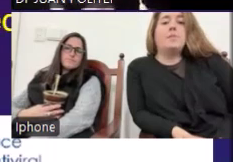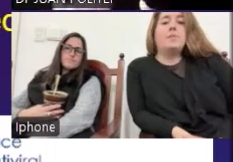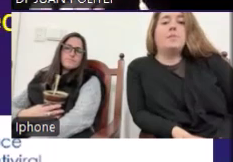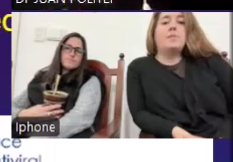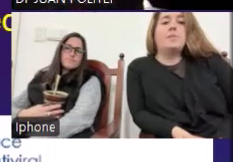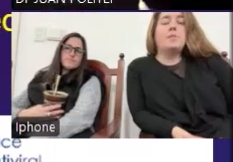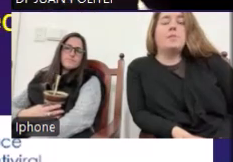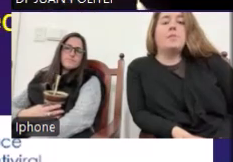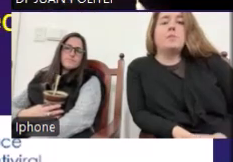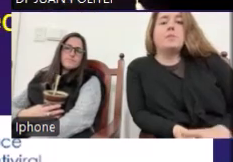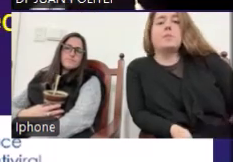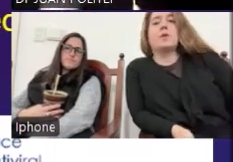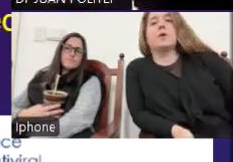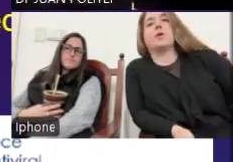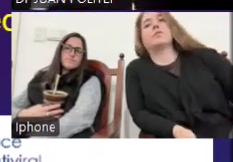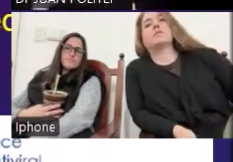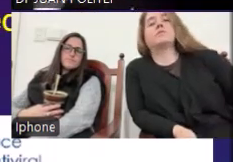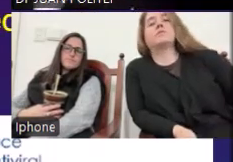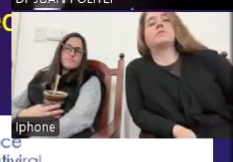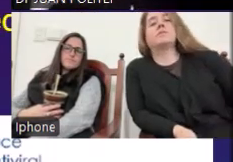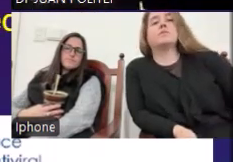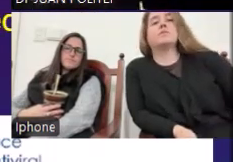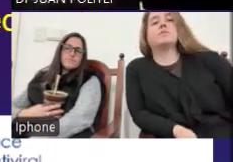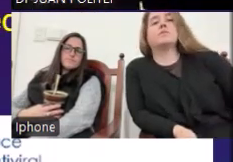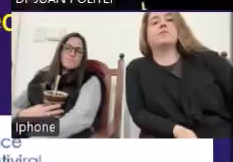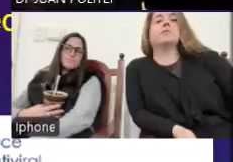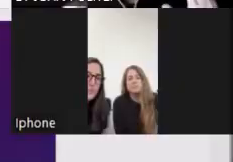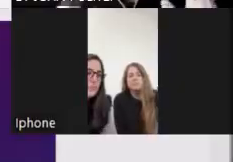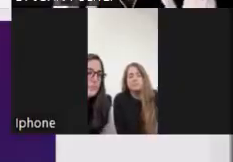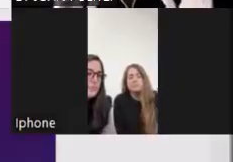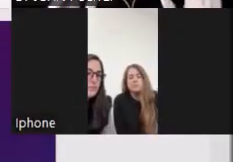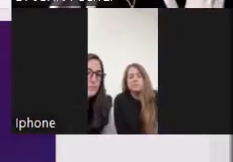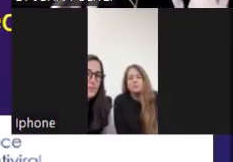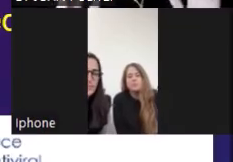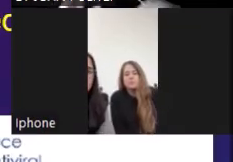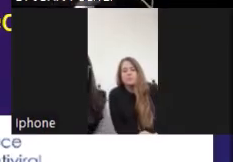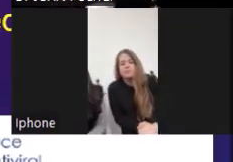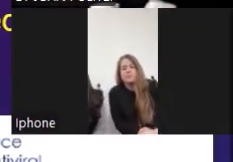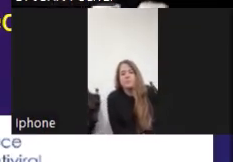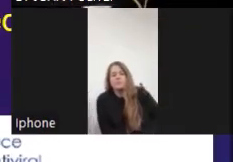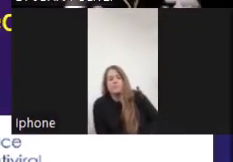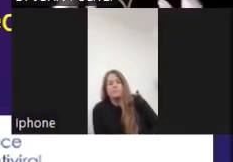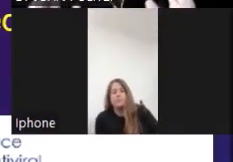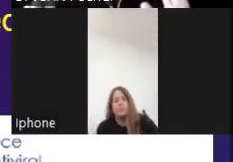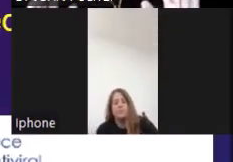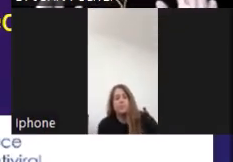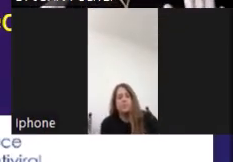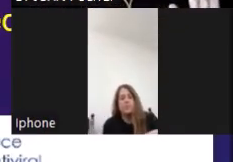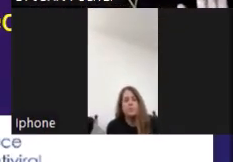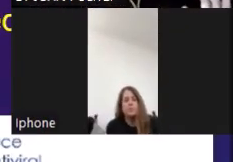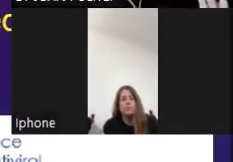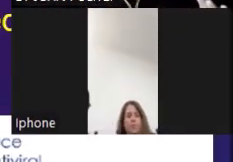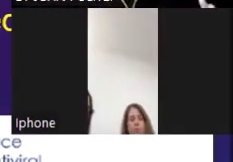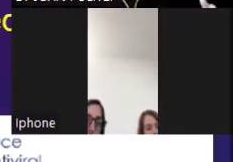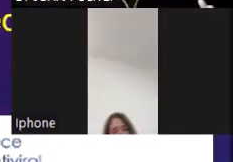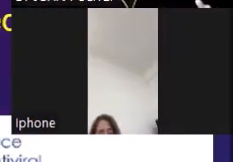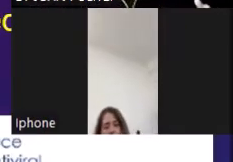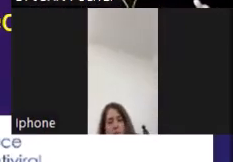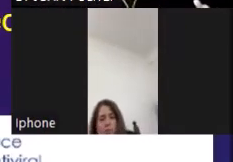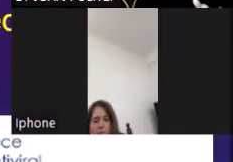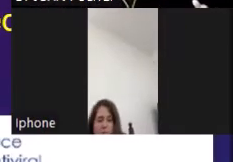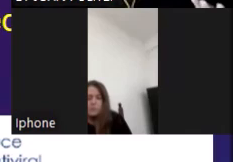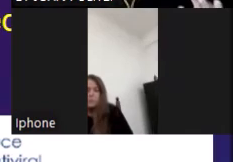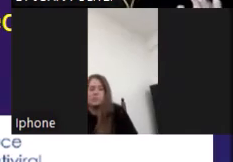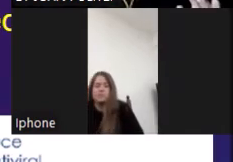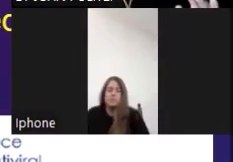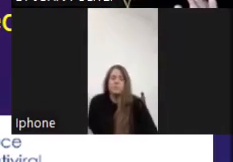eso genera un riesgo, como los trasplantes de médula, ¿vieron? Dicho lo que dijimos de esa terapia, de ese protocolo,